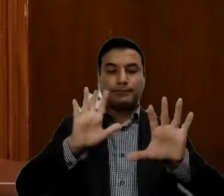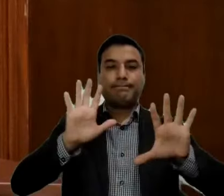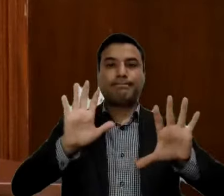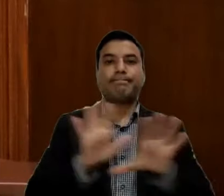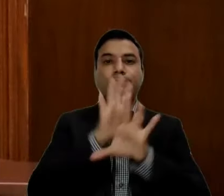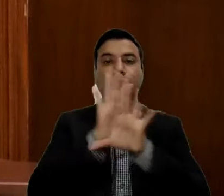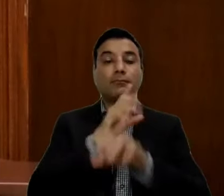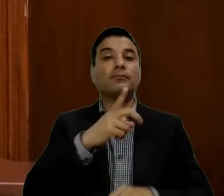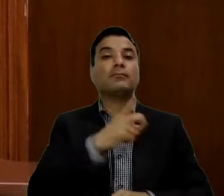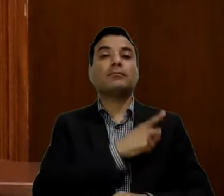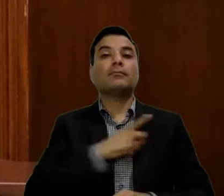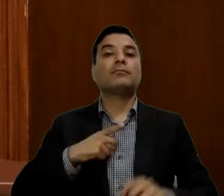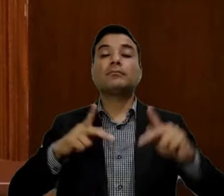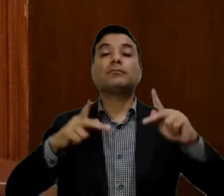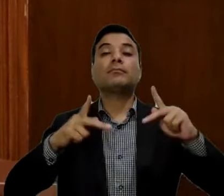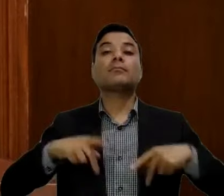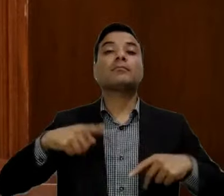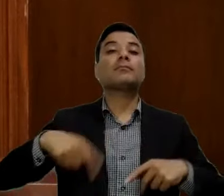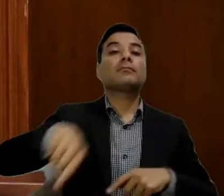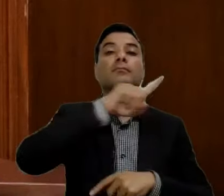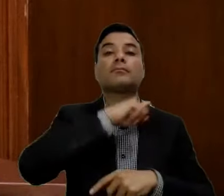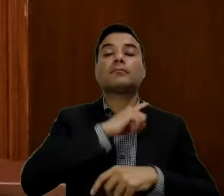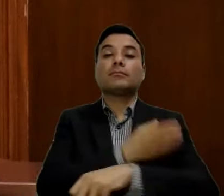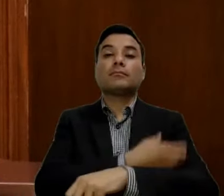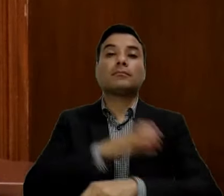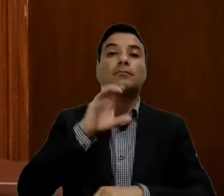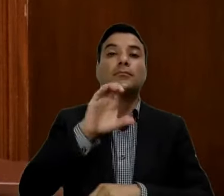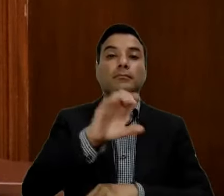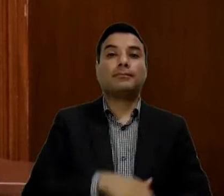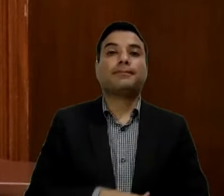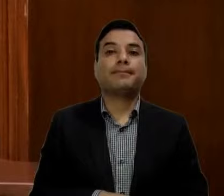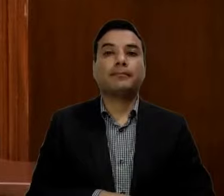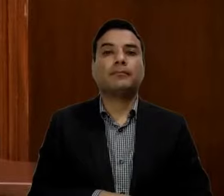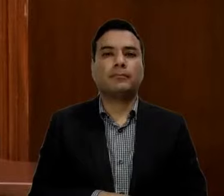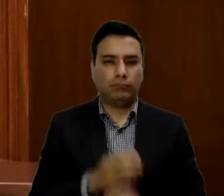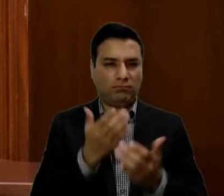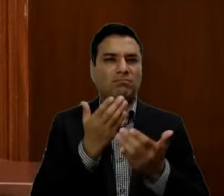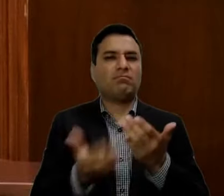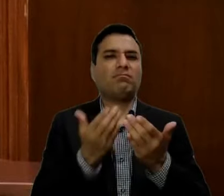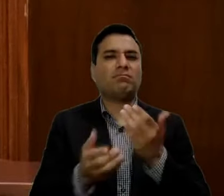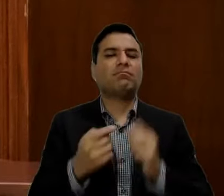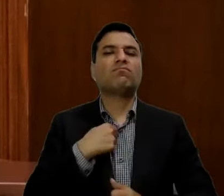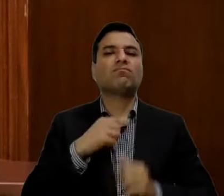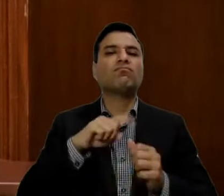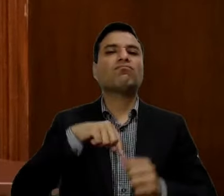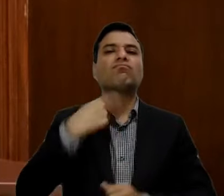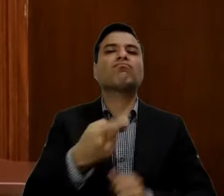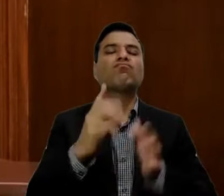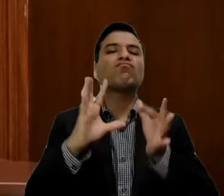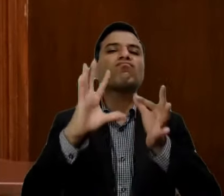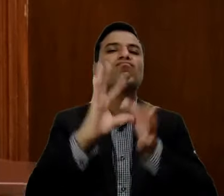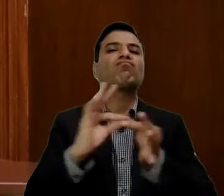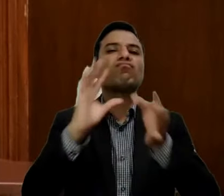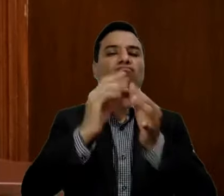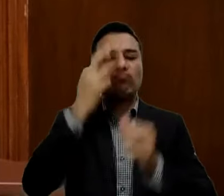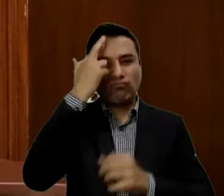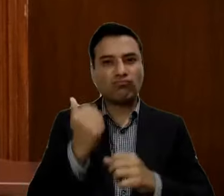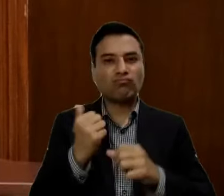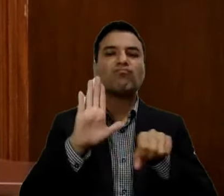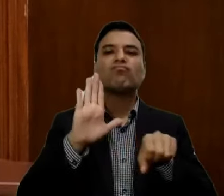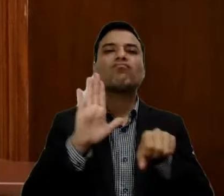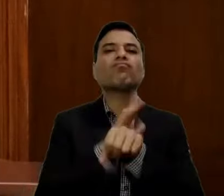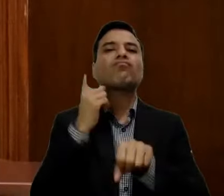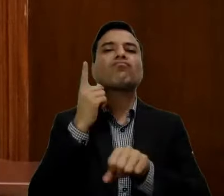poder al pueblo. Y hoy centraré esta exposición de motivos en alguna área del transporte